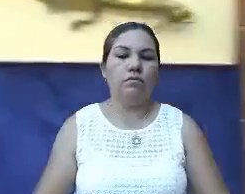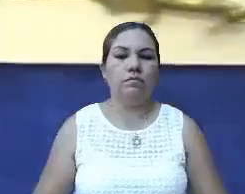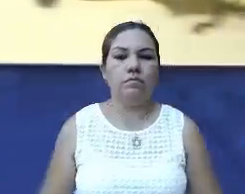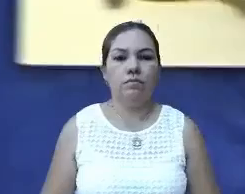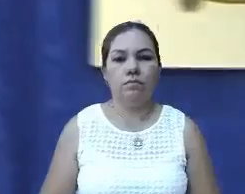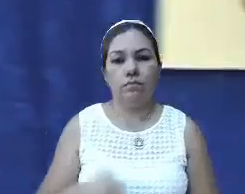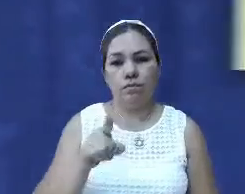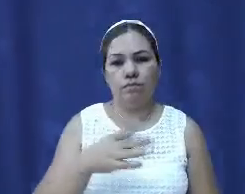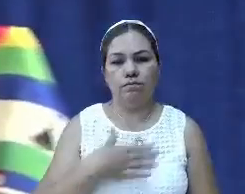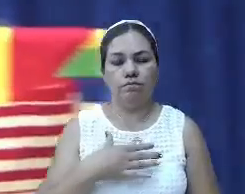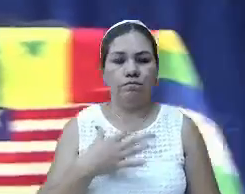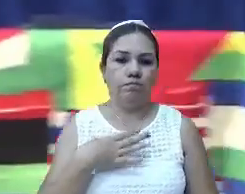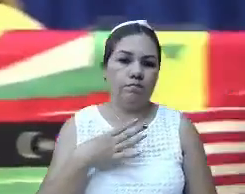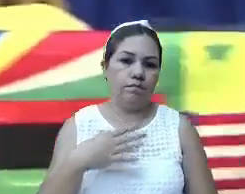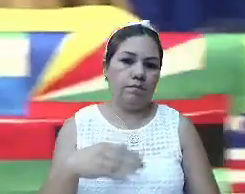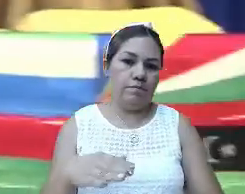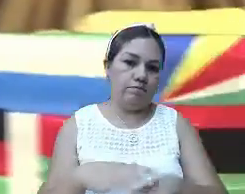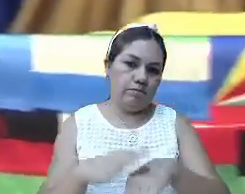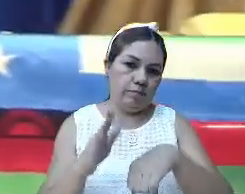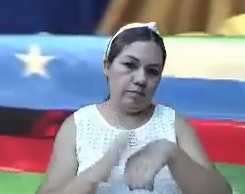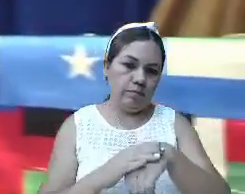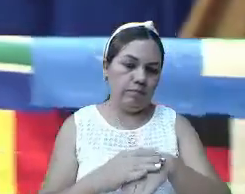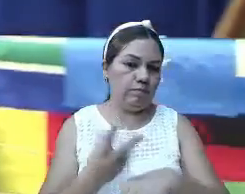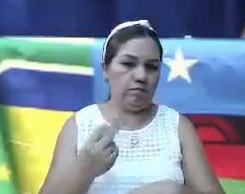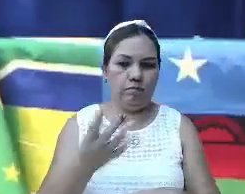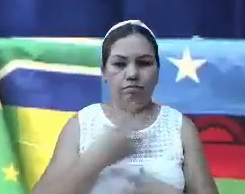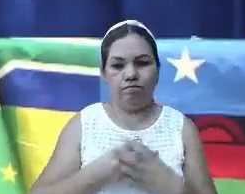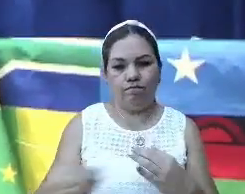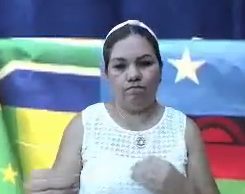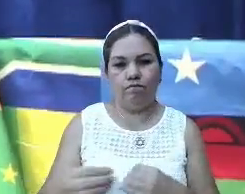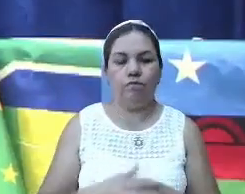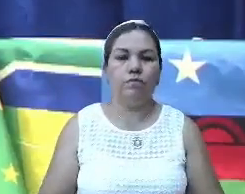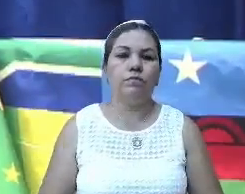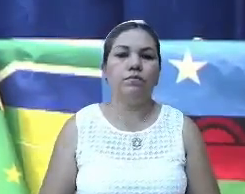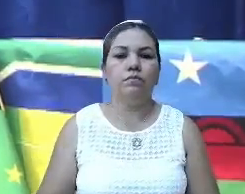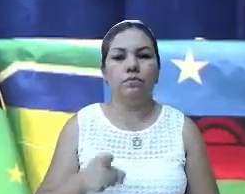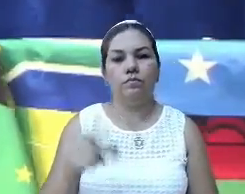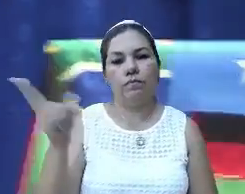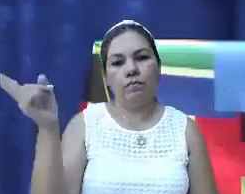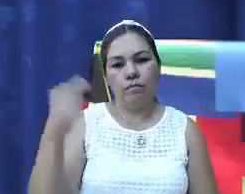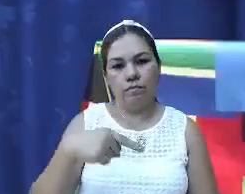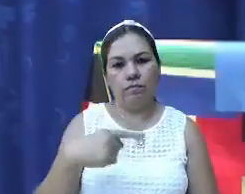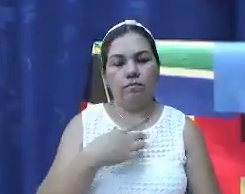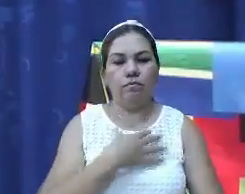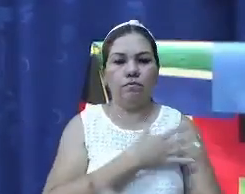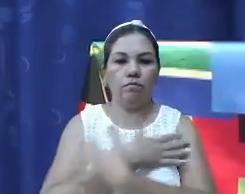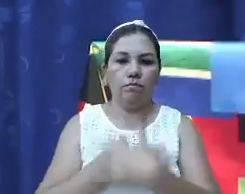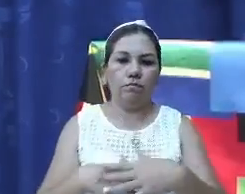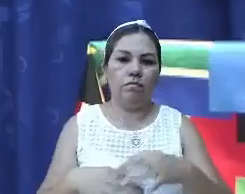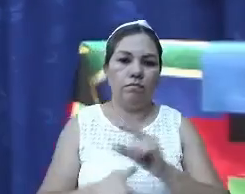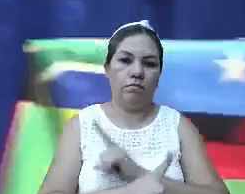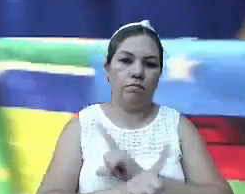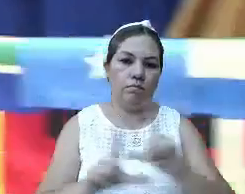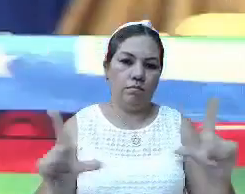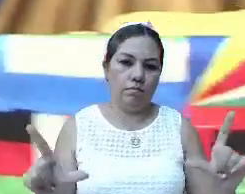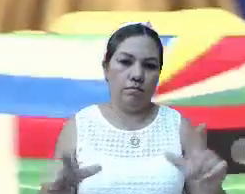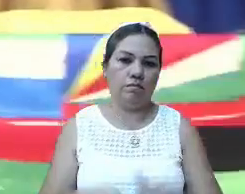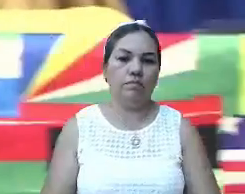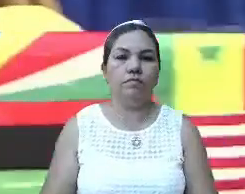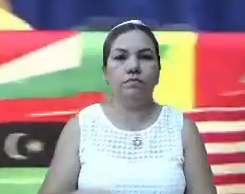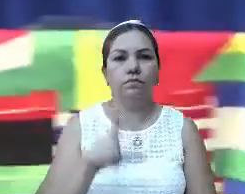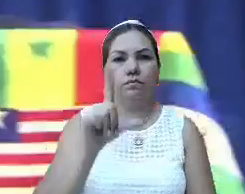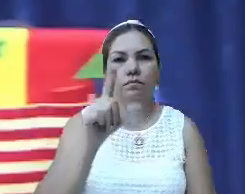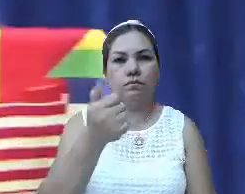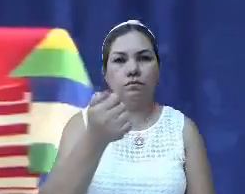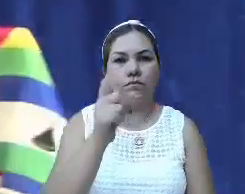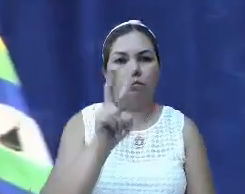Que tenés pegado ahí y no te lo quitas, no te lo podés quitar, día conmigo, hasta que no venga un lavado. ¿Y qué dijo Pablo